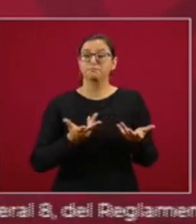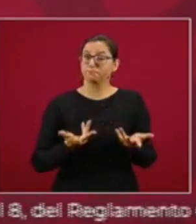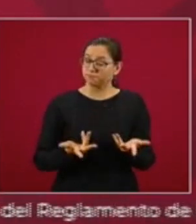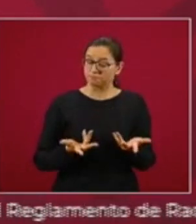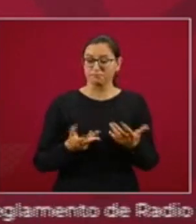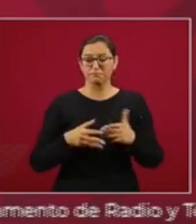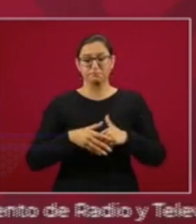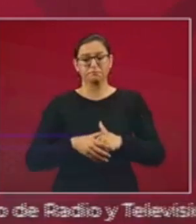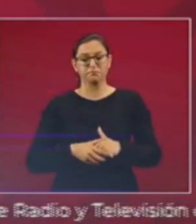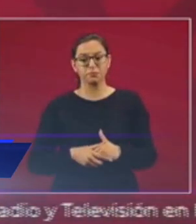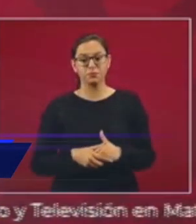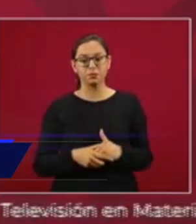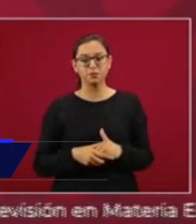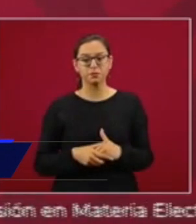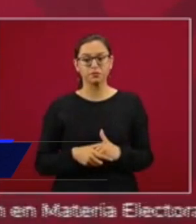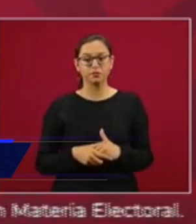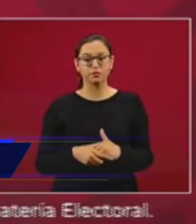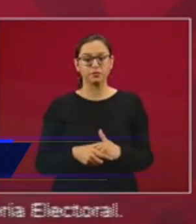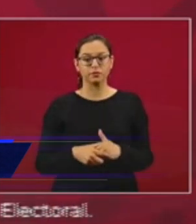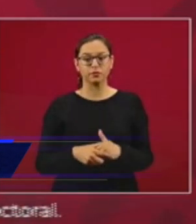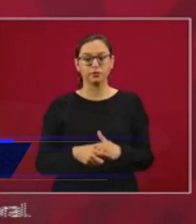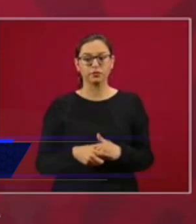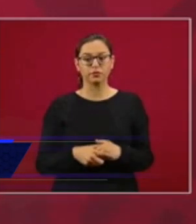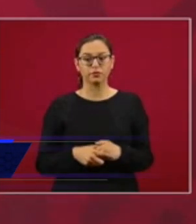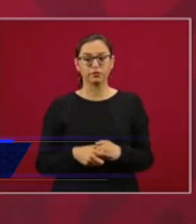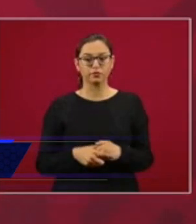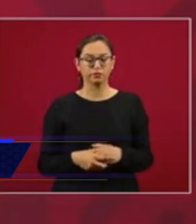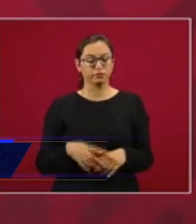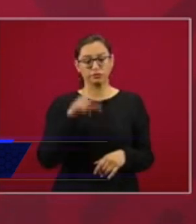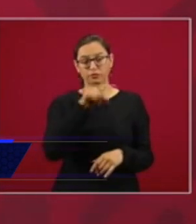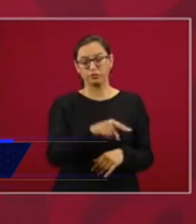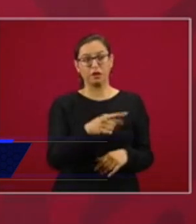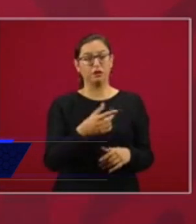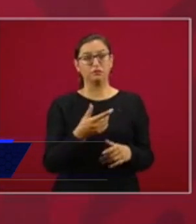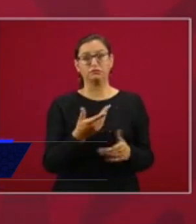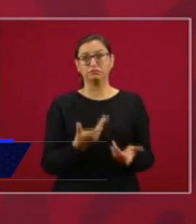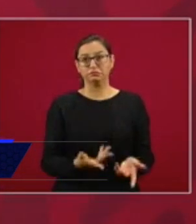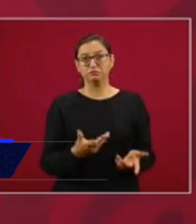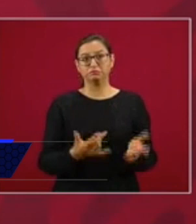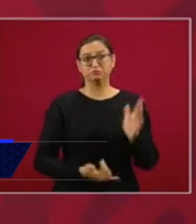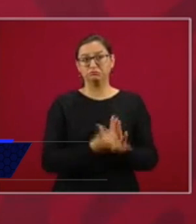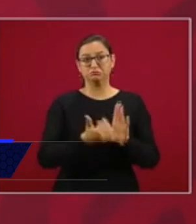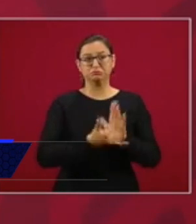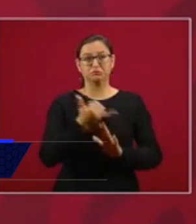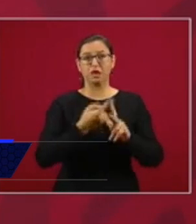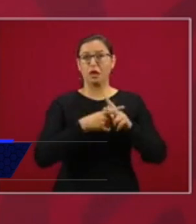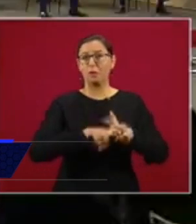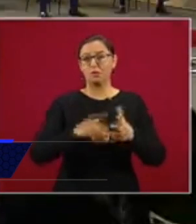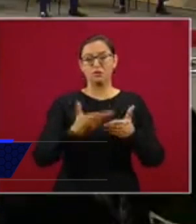Es una obra que se empezó hace varios años,